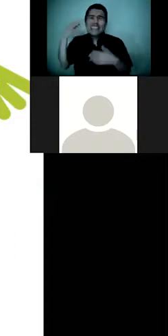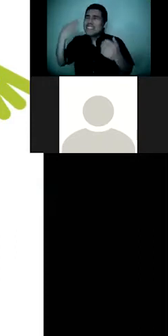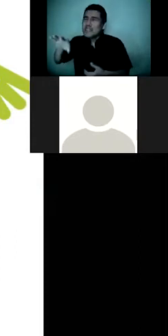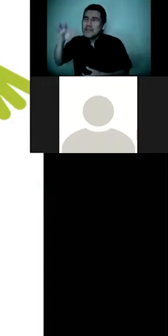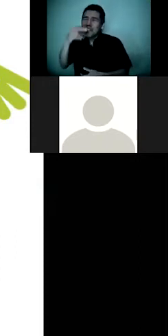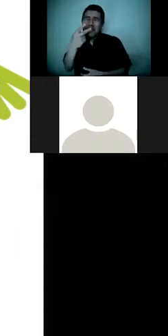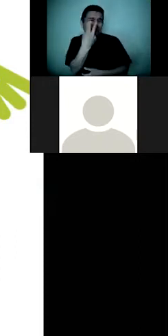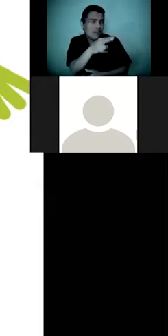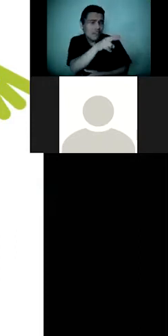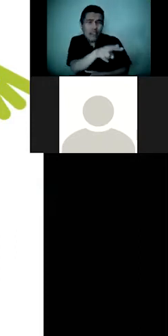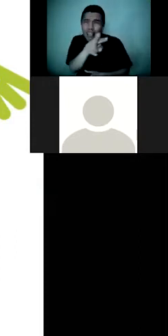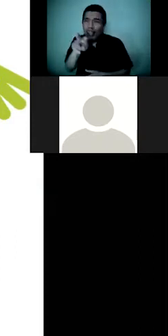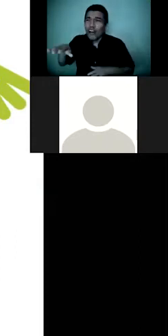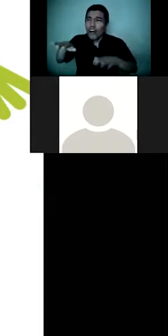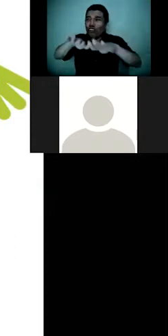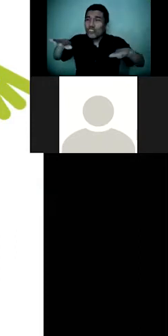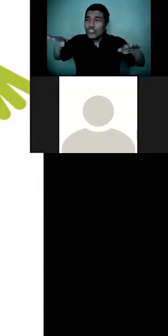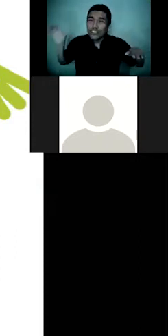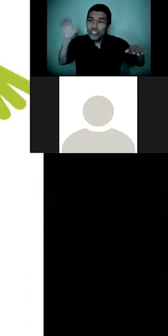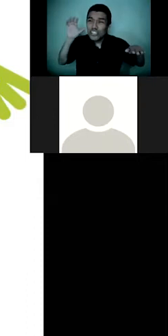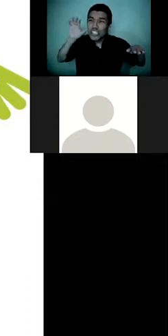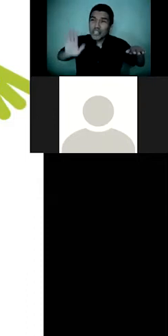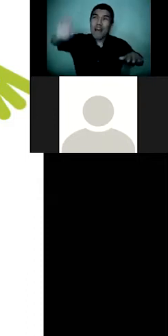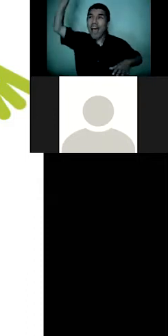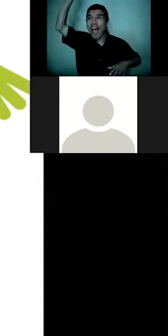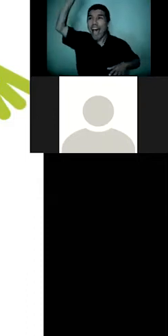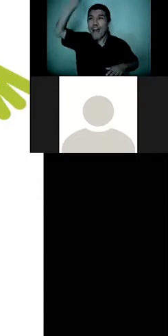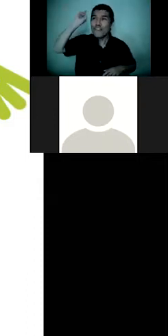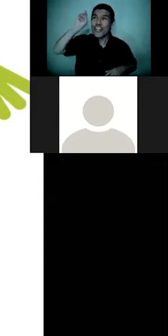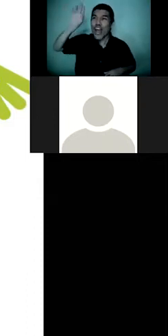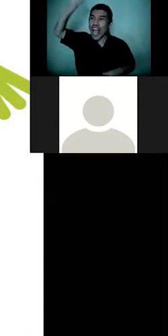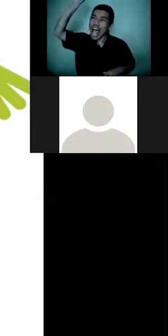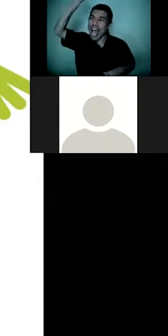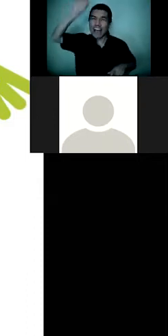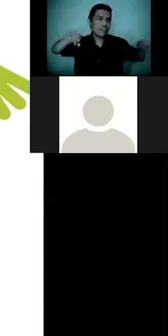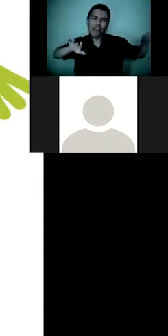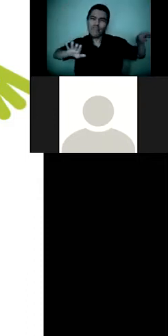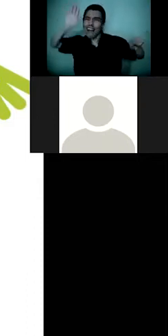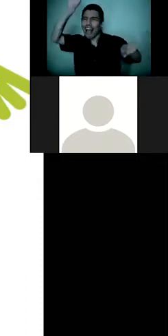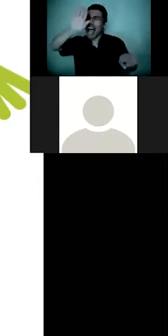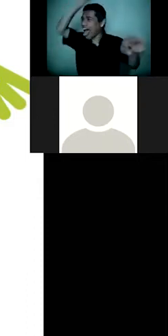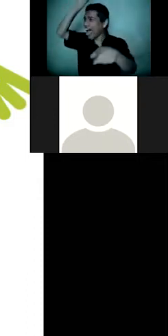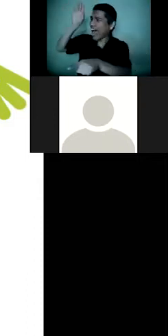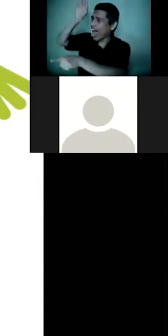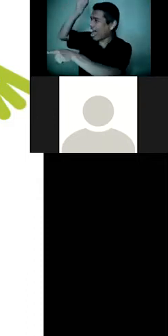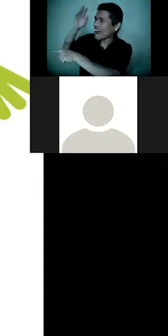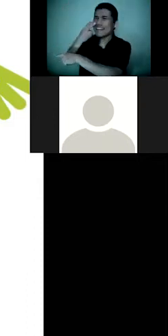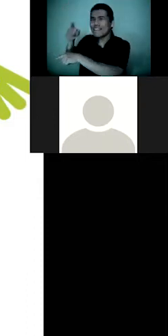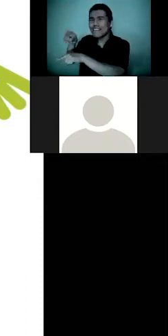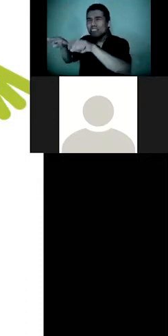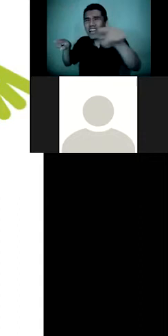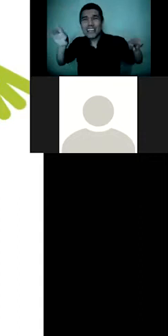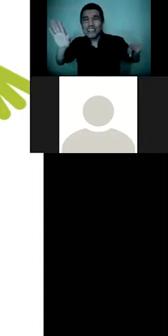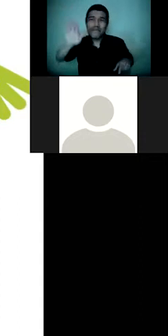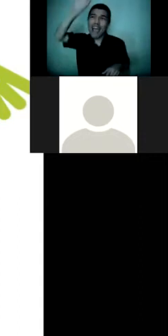las clases eran muy aburridas. Siempre miraba a los otros chicos, a los que levantaban la mano al profesor a preguntar, sí,